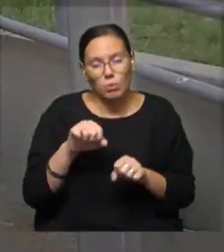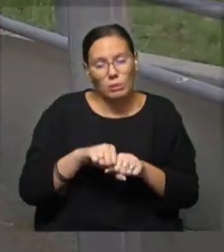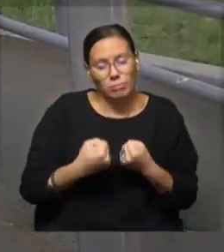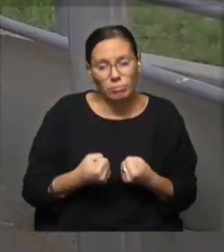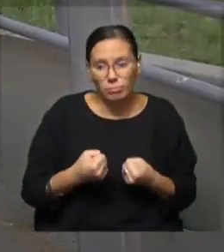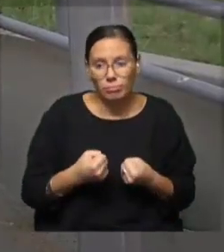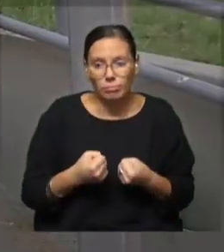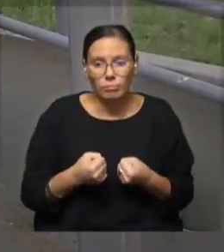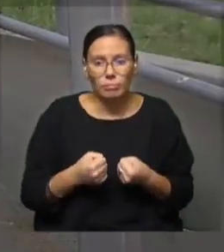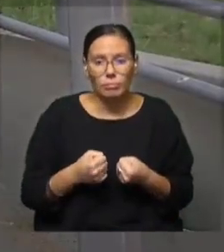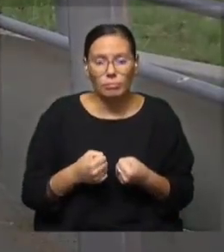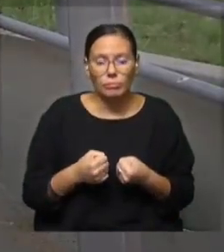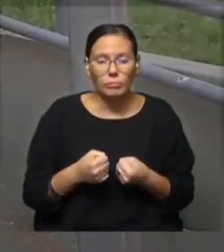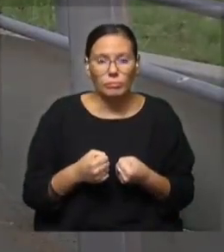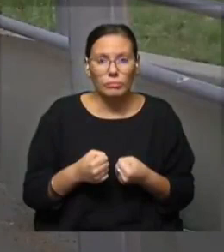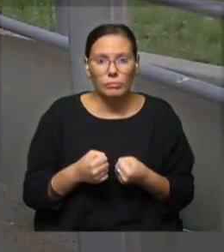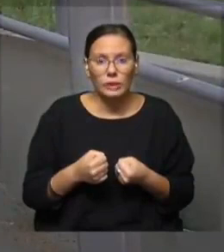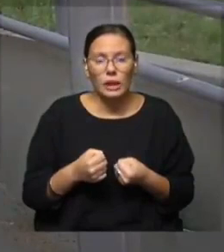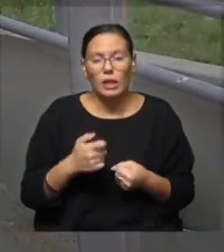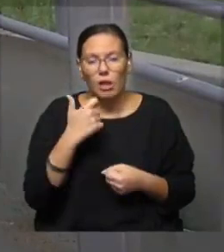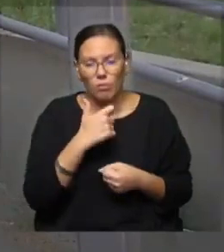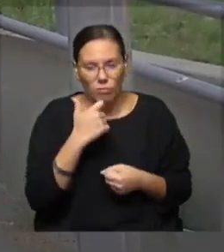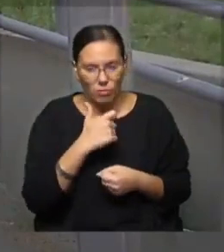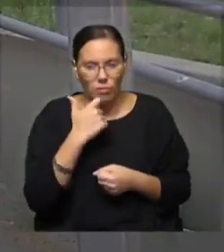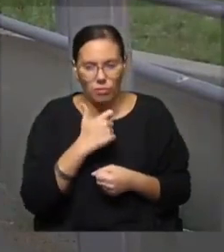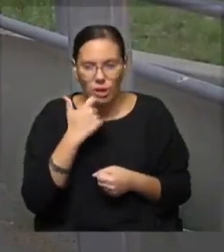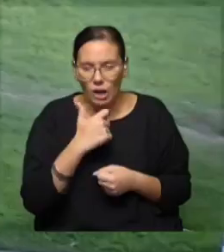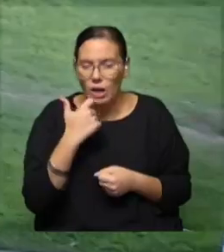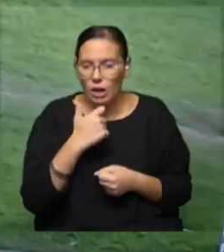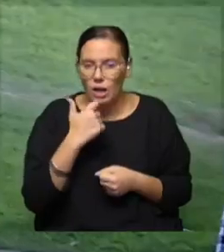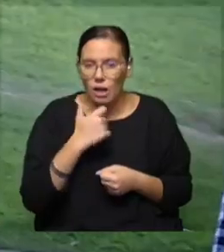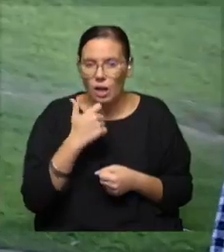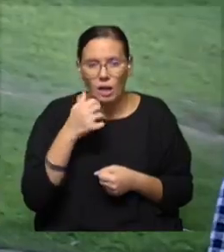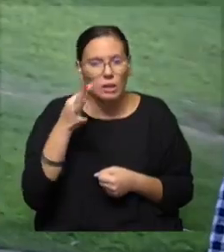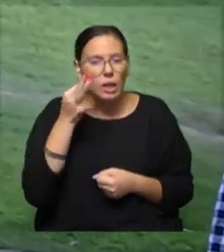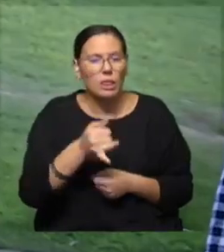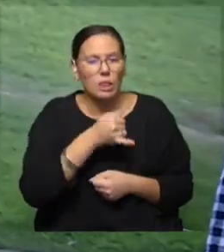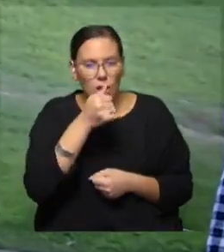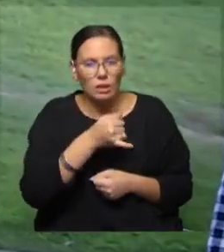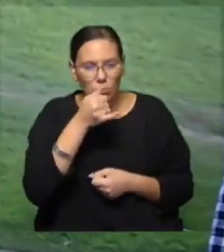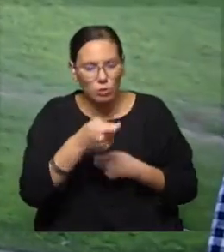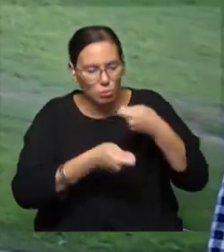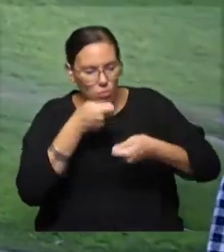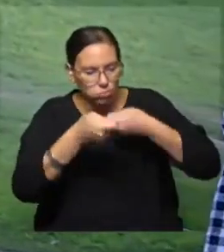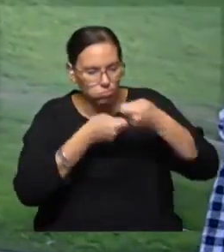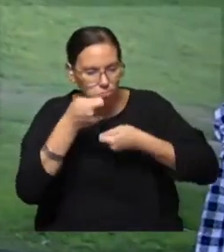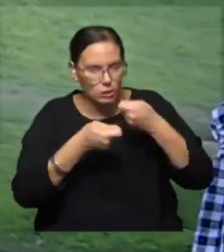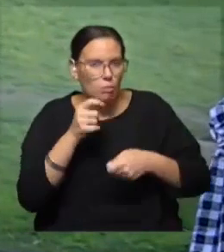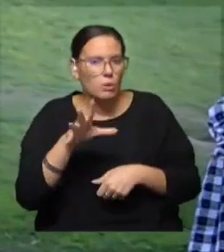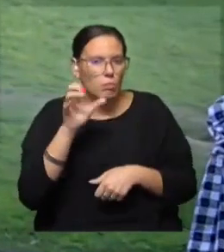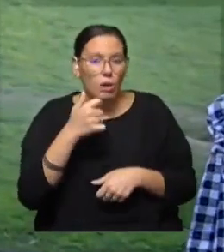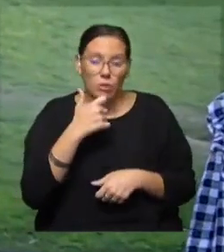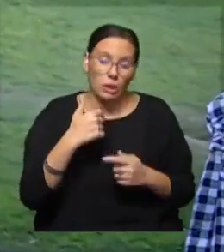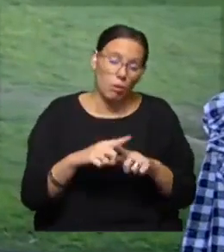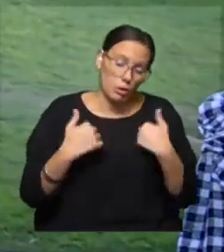fracturada, ¿no? Y donde faltan muchos, muchos testimonios para construir esa historia. Faltaba el